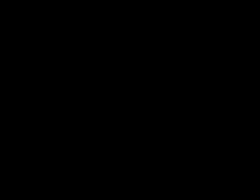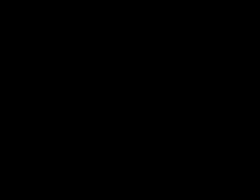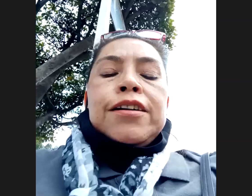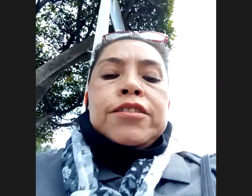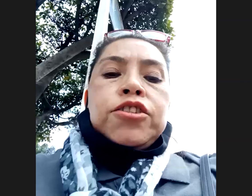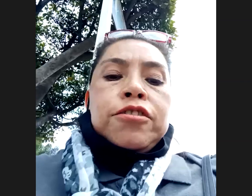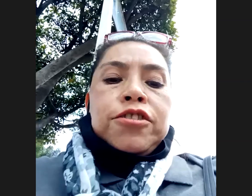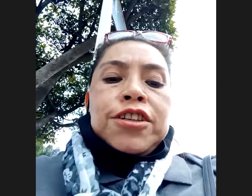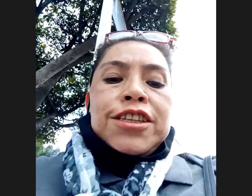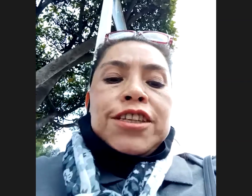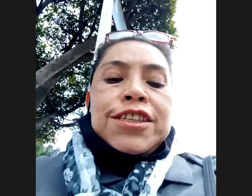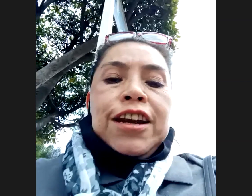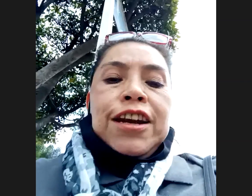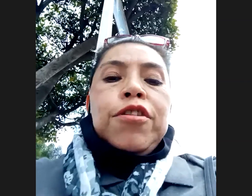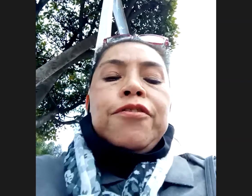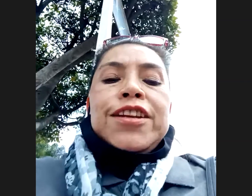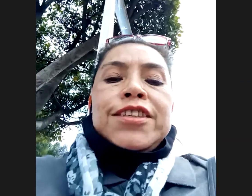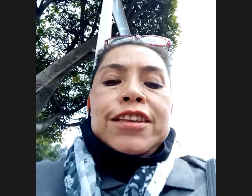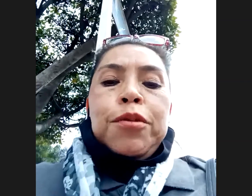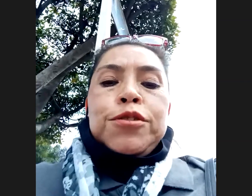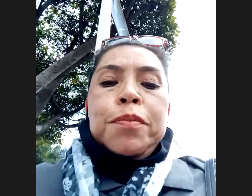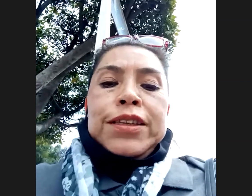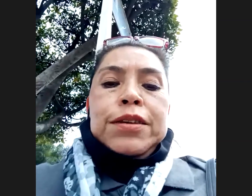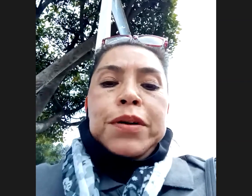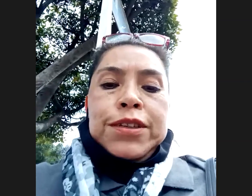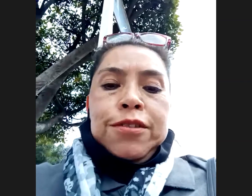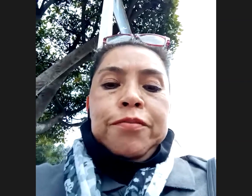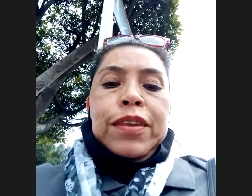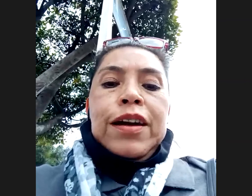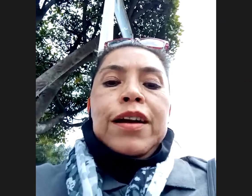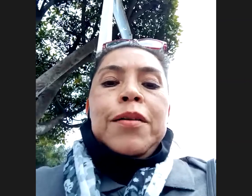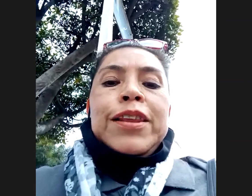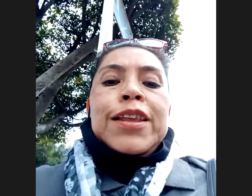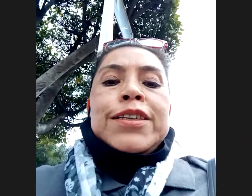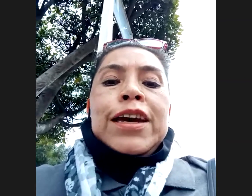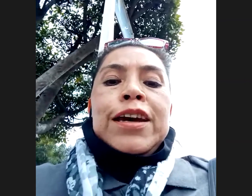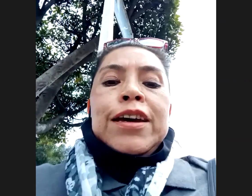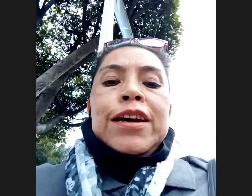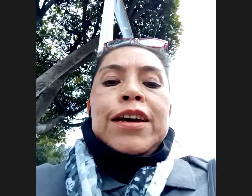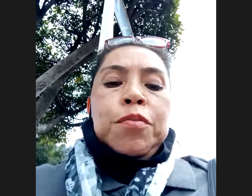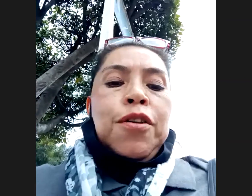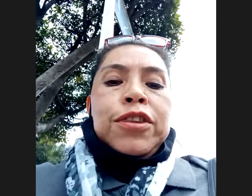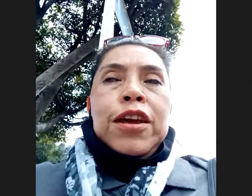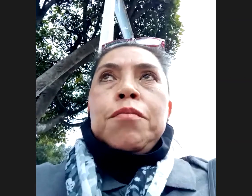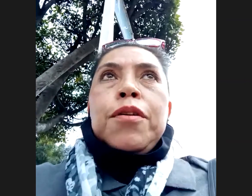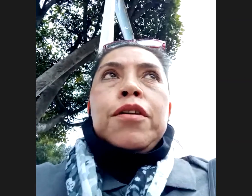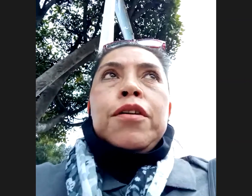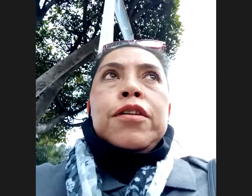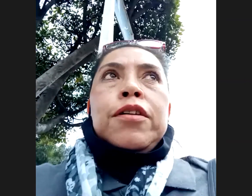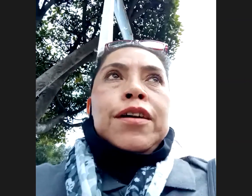Maestra, yo quisiera, felicitar por su participación. La verdad es que en muy poco